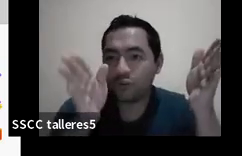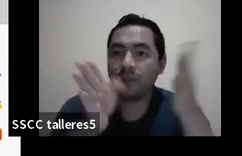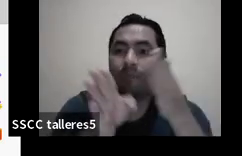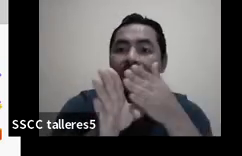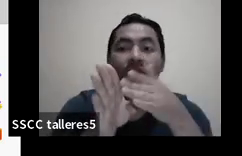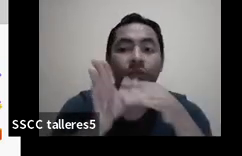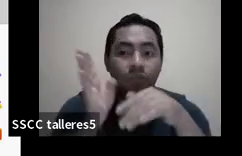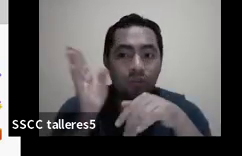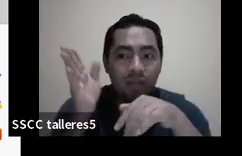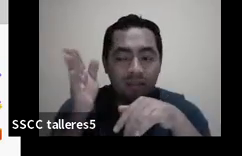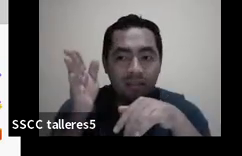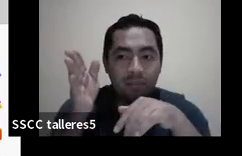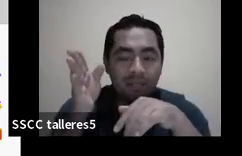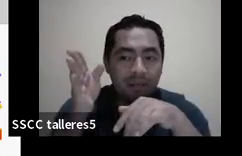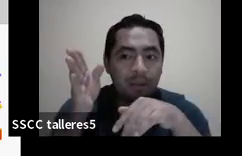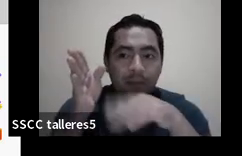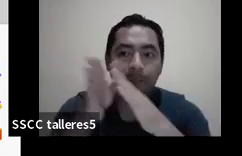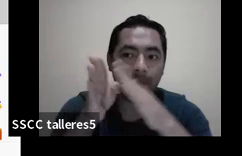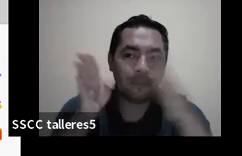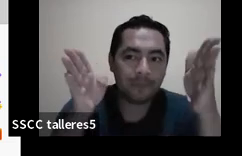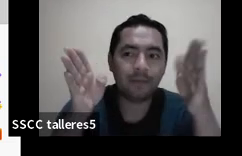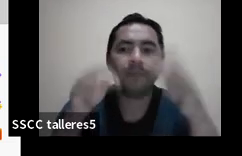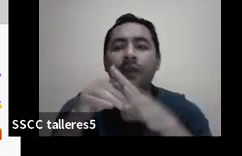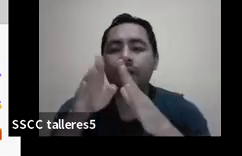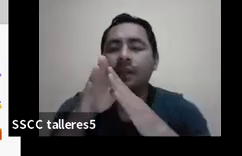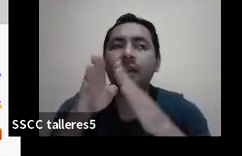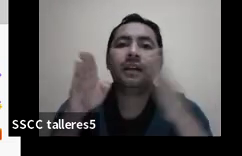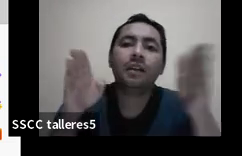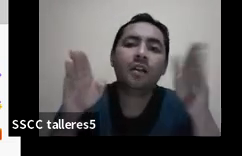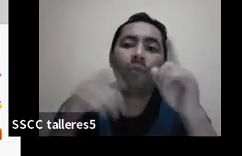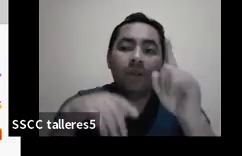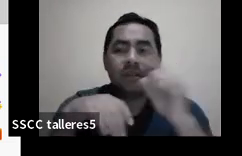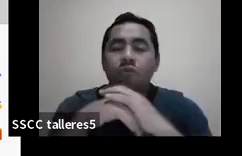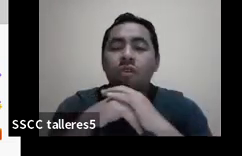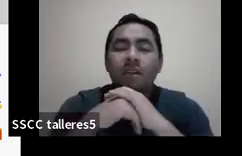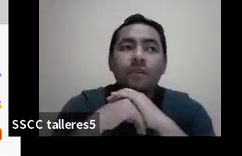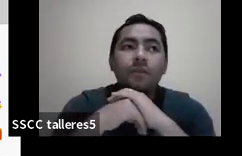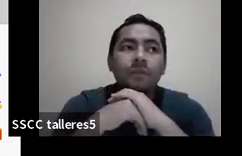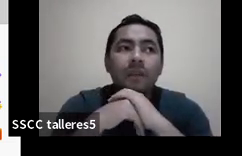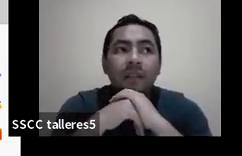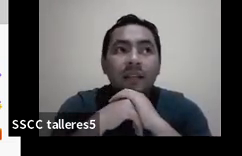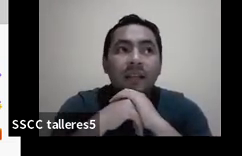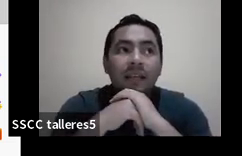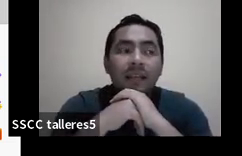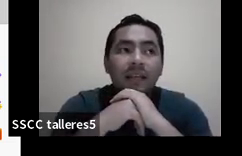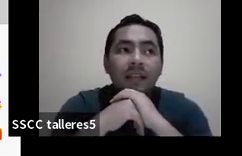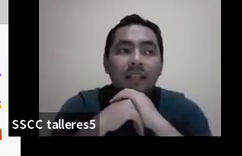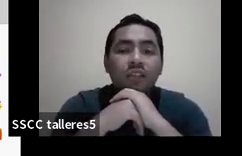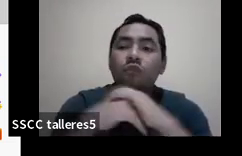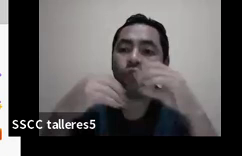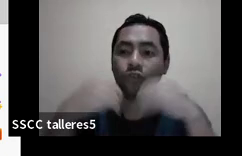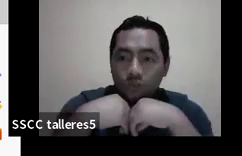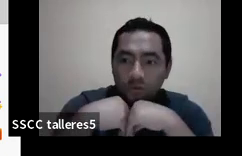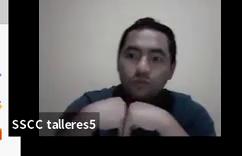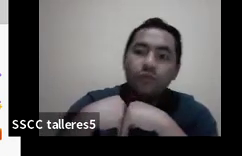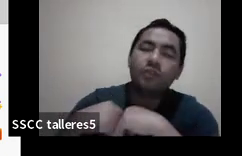ver, puede haber muchos casos de sordos que pierden la audición antes de aprender a hablar. ¿Ya? A ver. Puede ser un caso en el que el